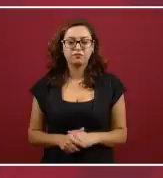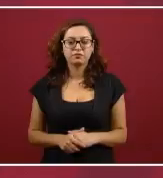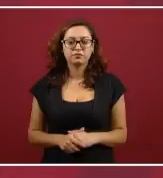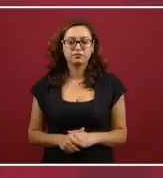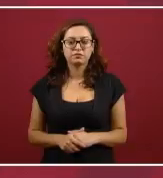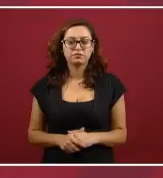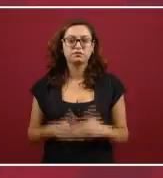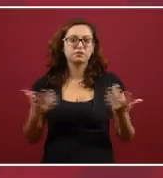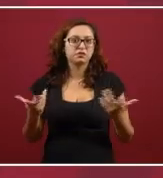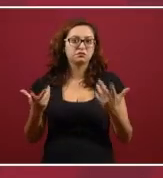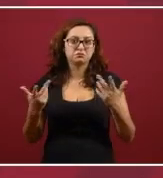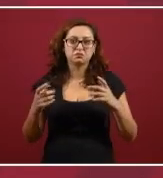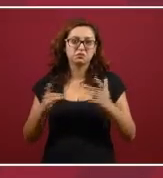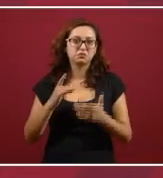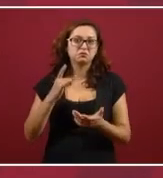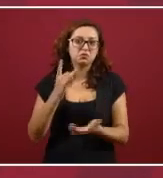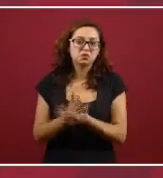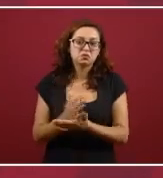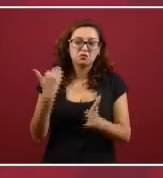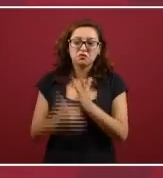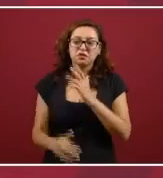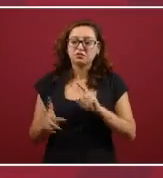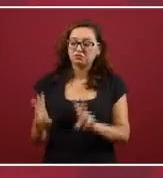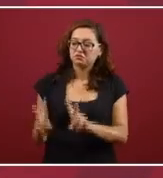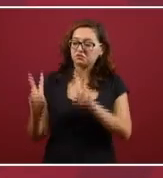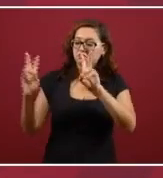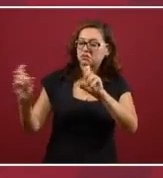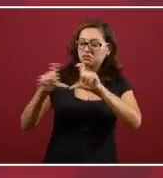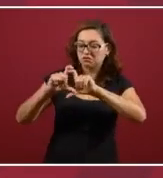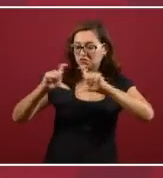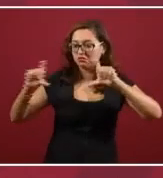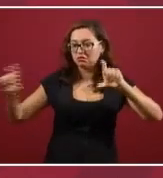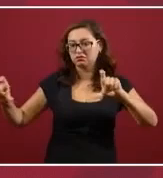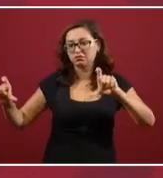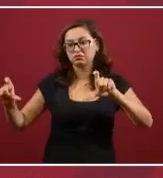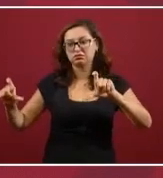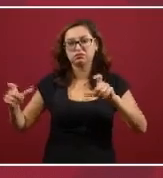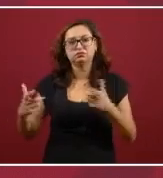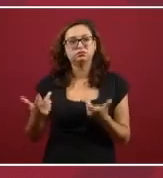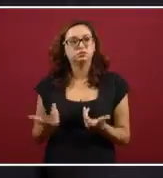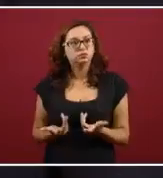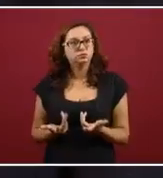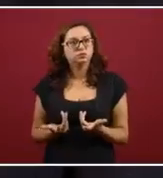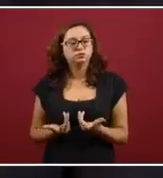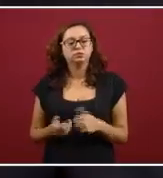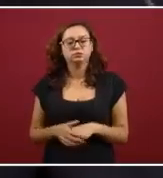el título, yo podría decir